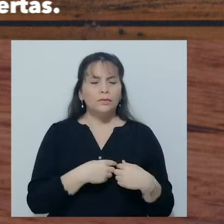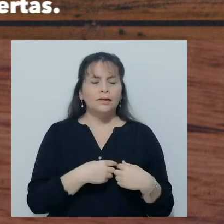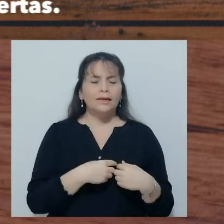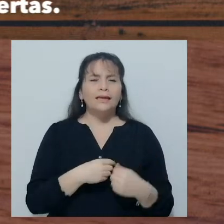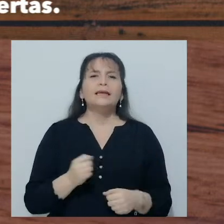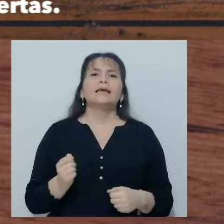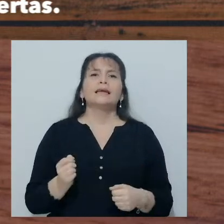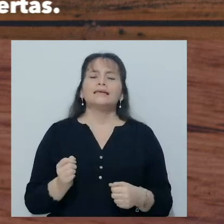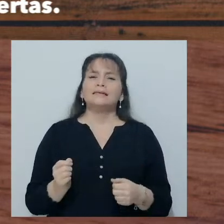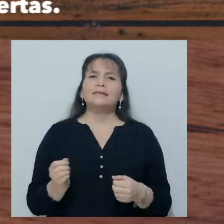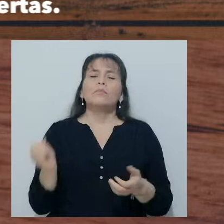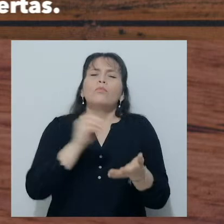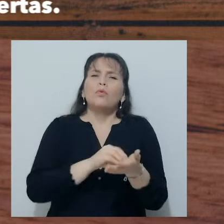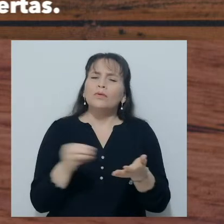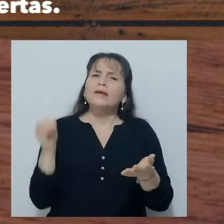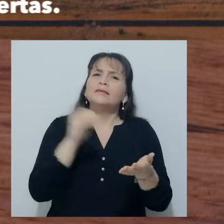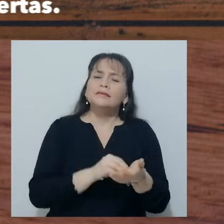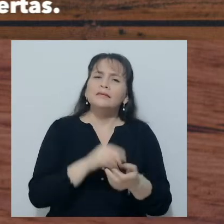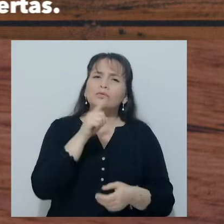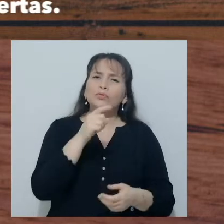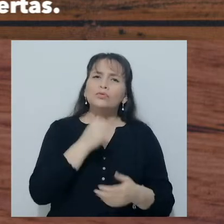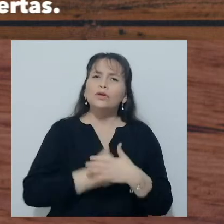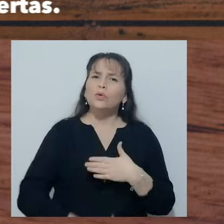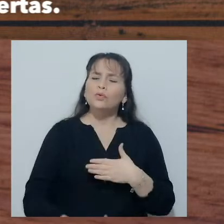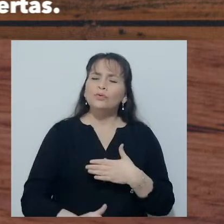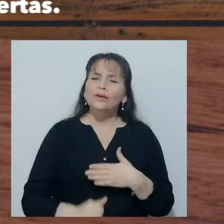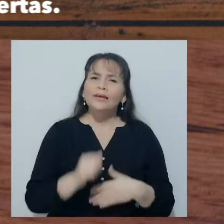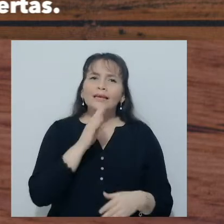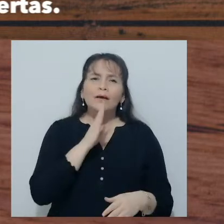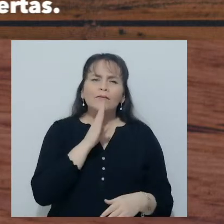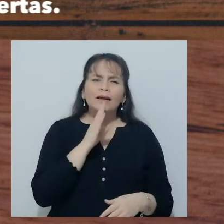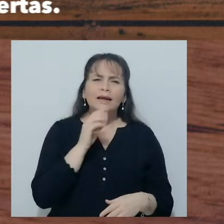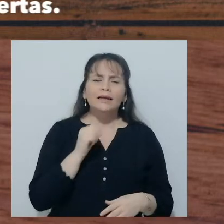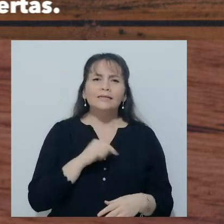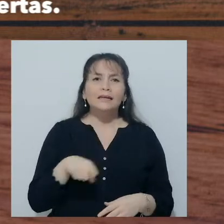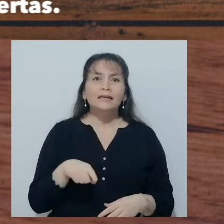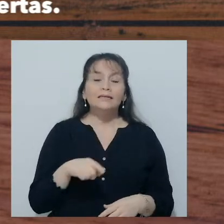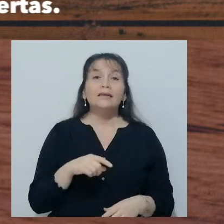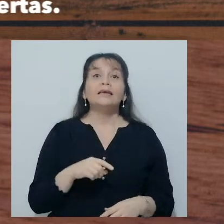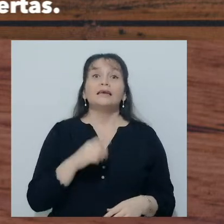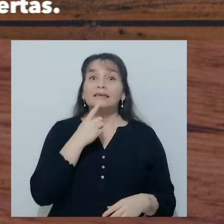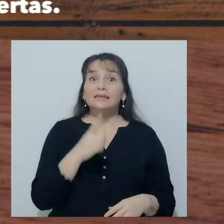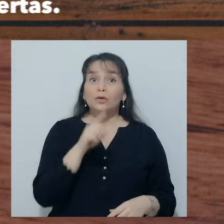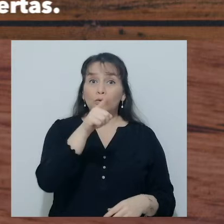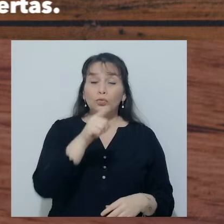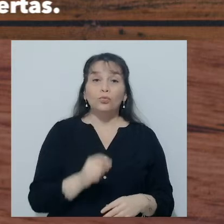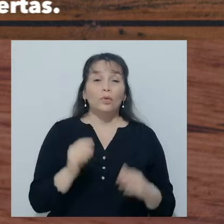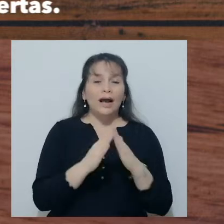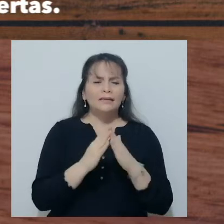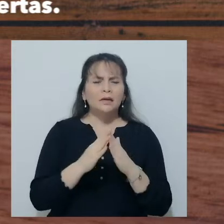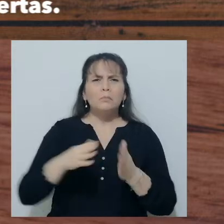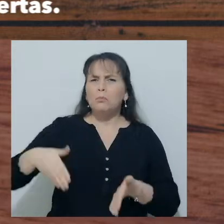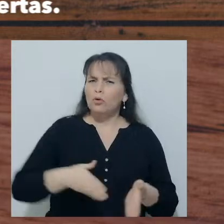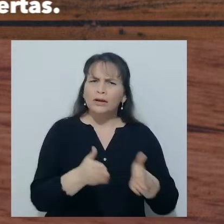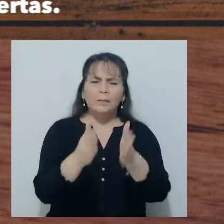y las repetirás a tus hijos, y hablarás de ellas estando en tu casa y andando por el